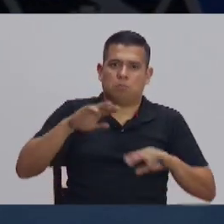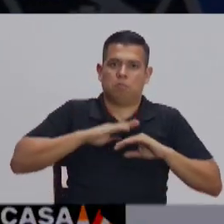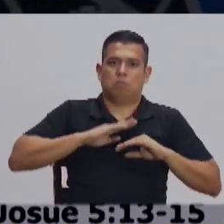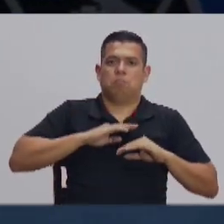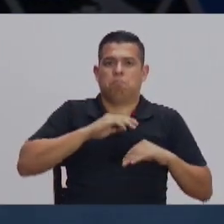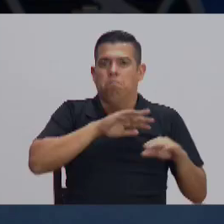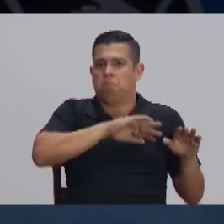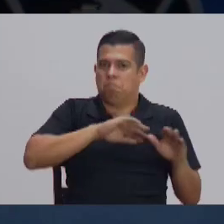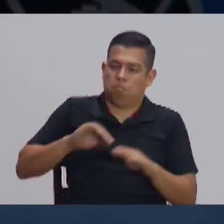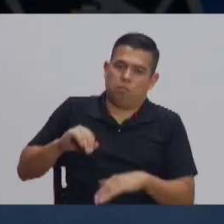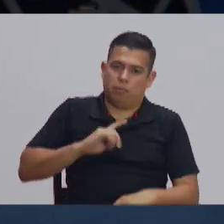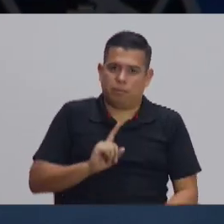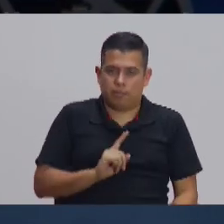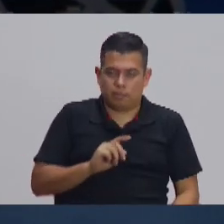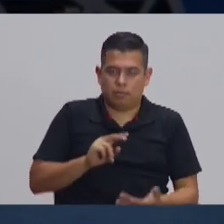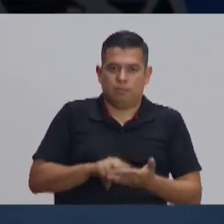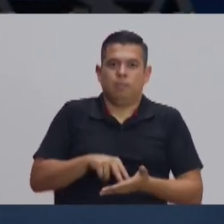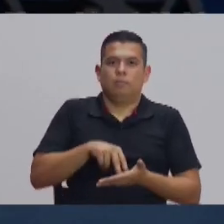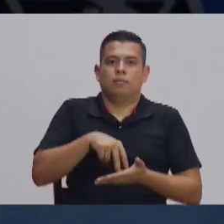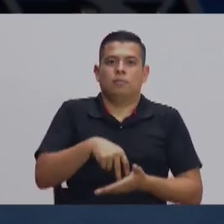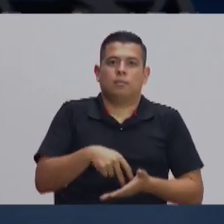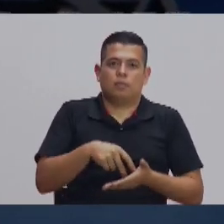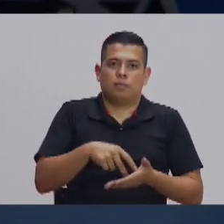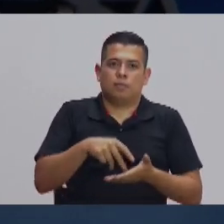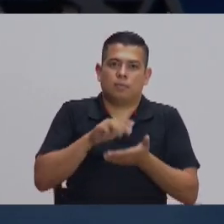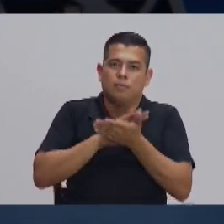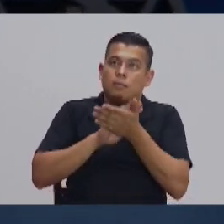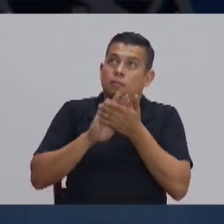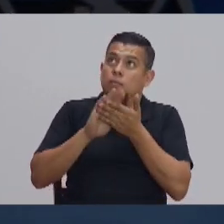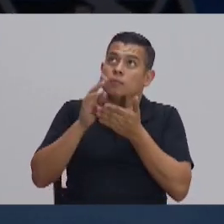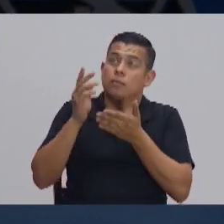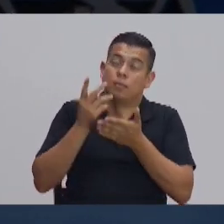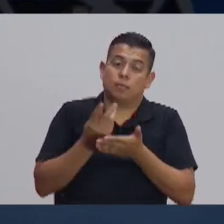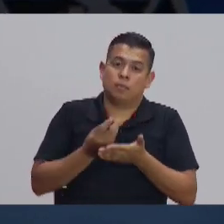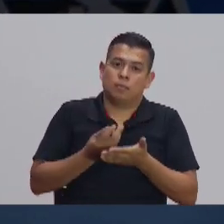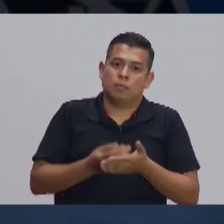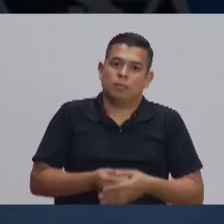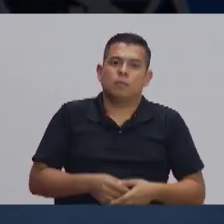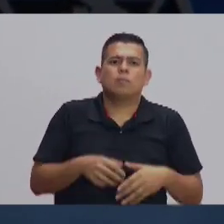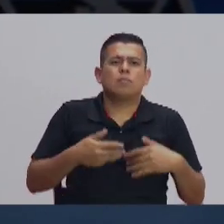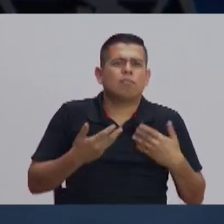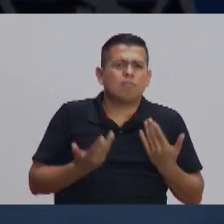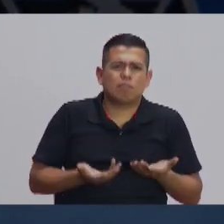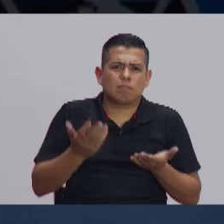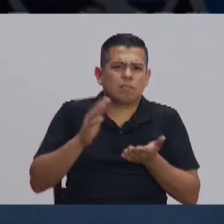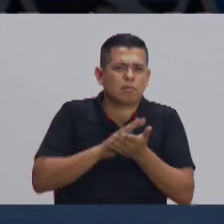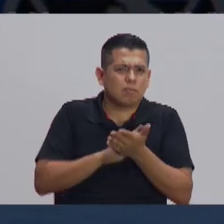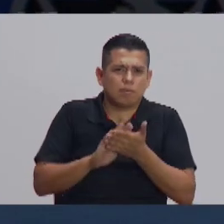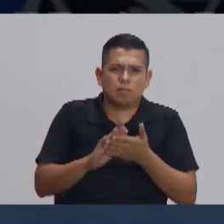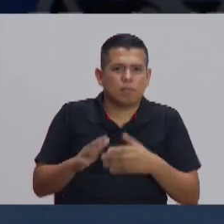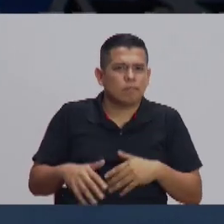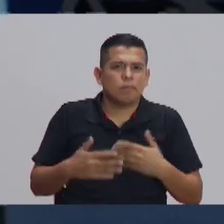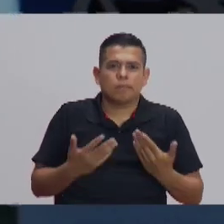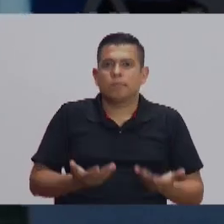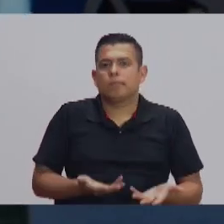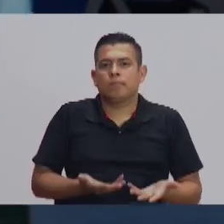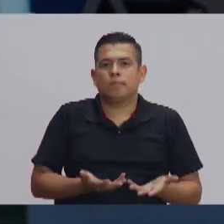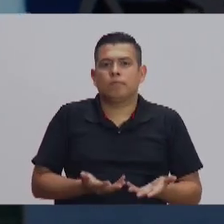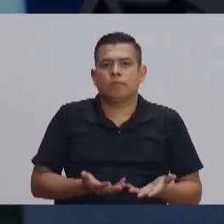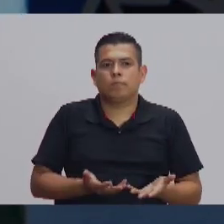estancamiento y santifique monos como nos vamos a santificar hermana para